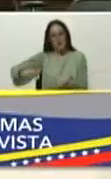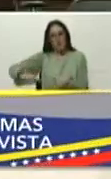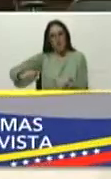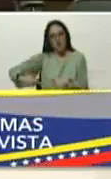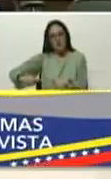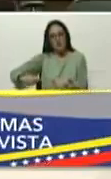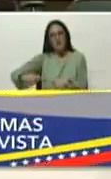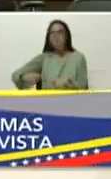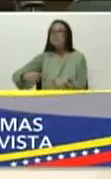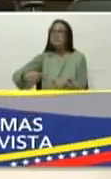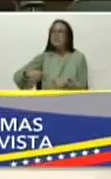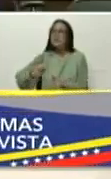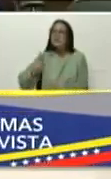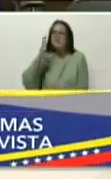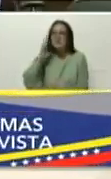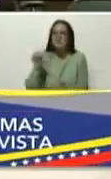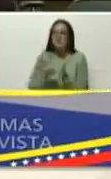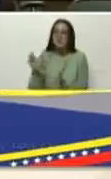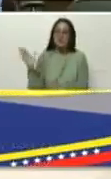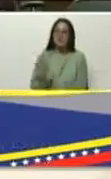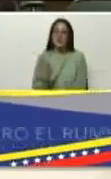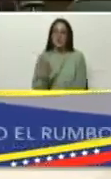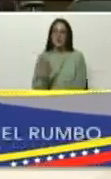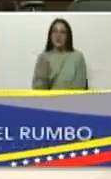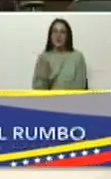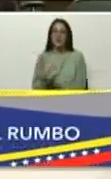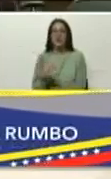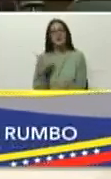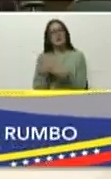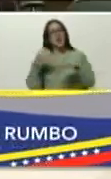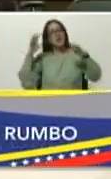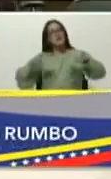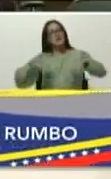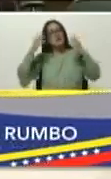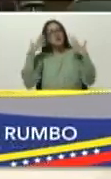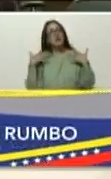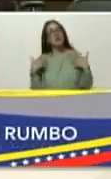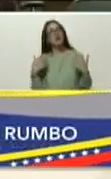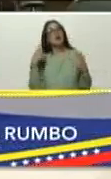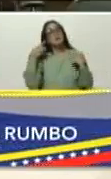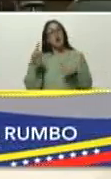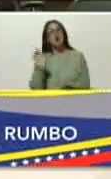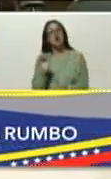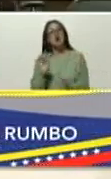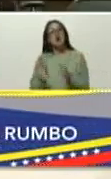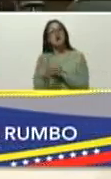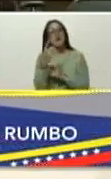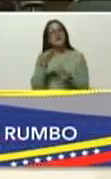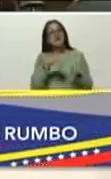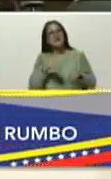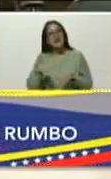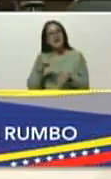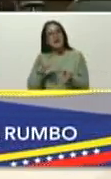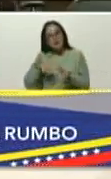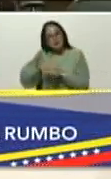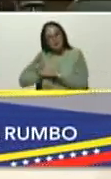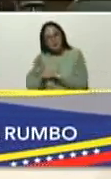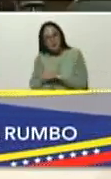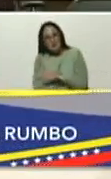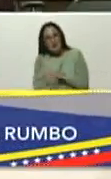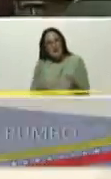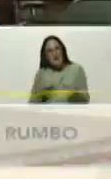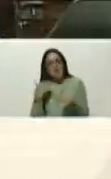saber de dónde viene. Esto no nos cayó como la lluvia, ¿no? Esto surgió de la tierra como las raíces, como surge un